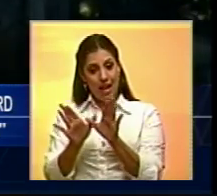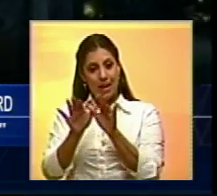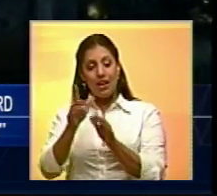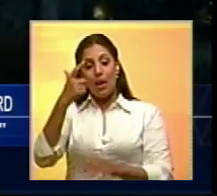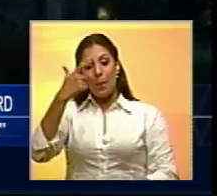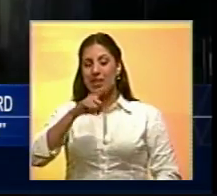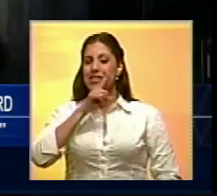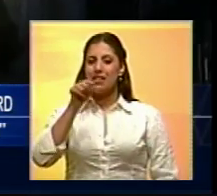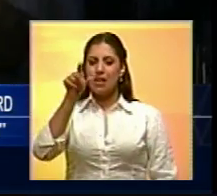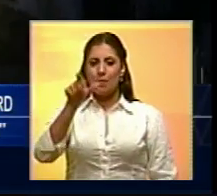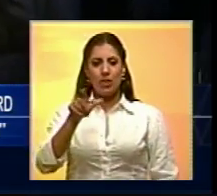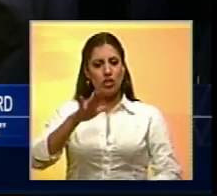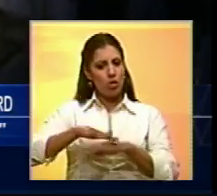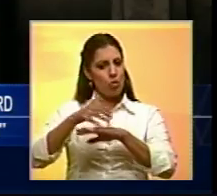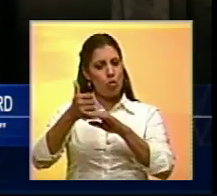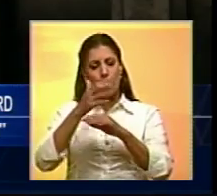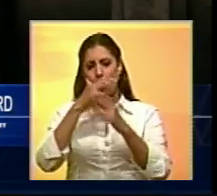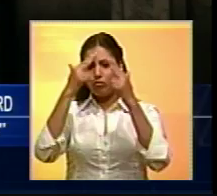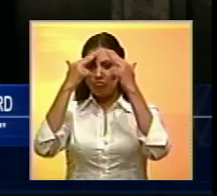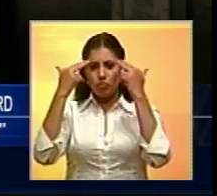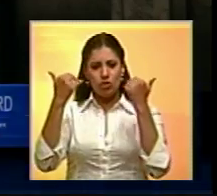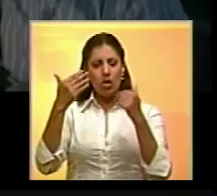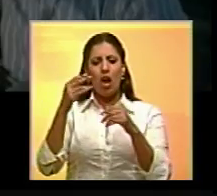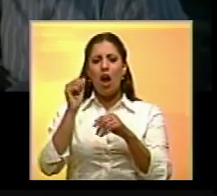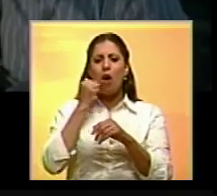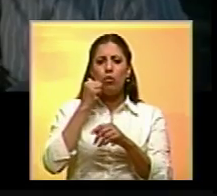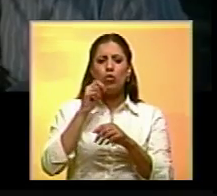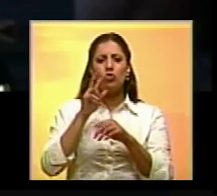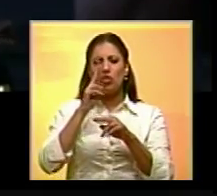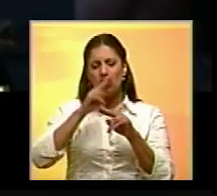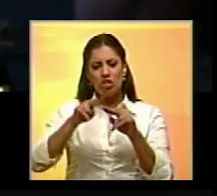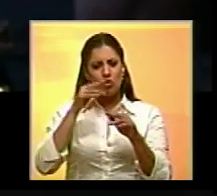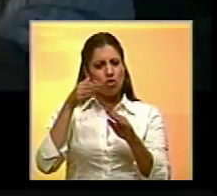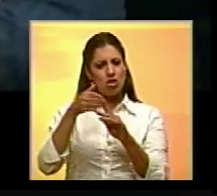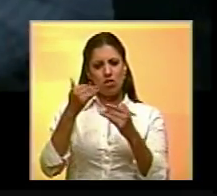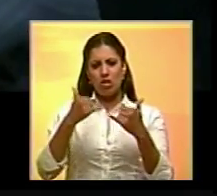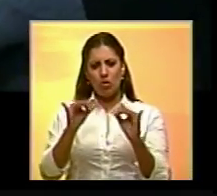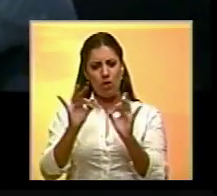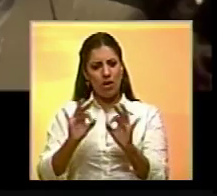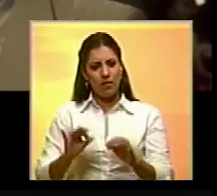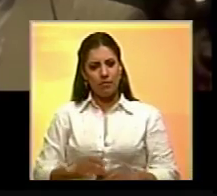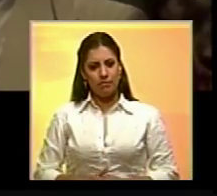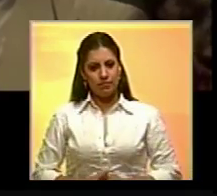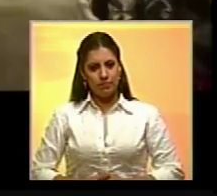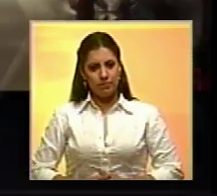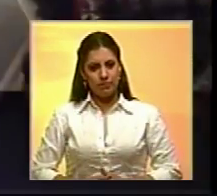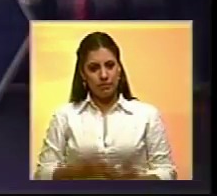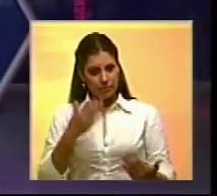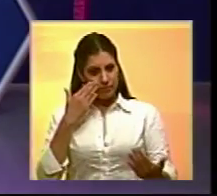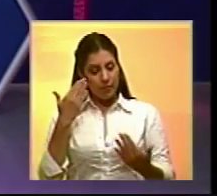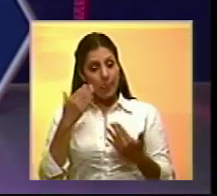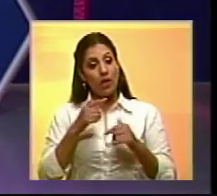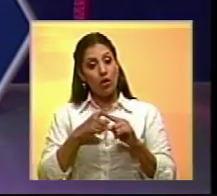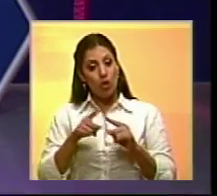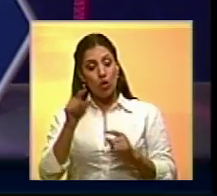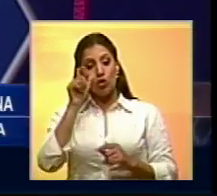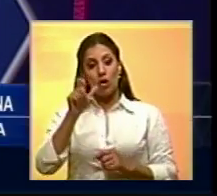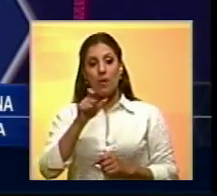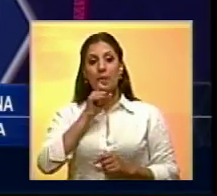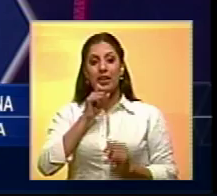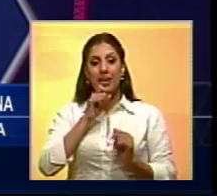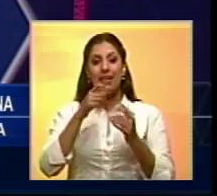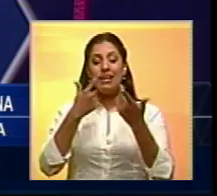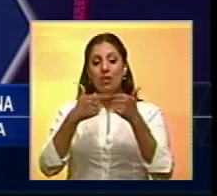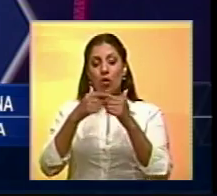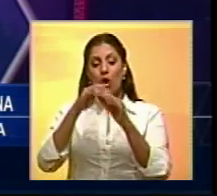que lo ha declarado inocente de los cargos por abuso infantil sobre sus hijos". Y seguimos con Juan Luis Guerra y su